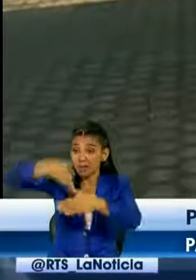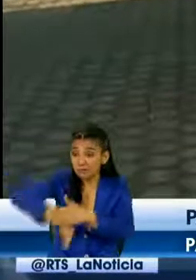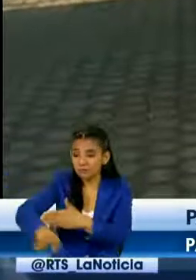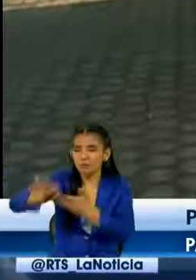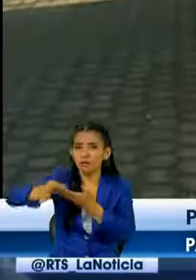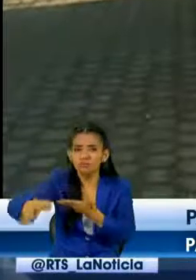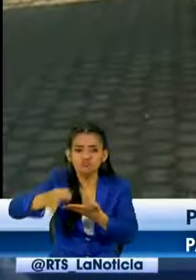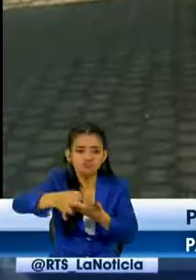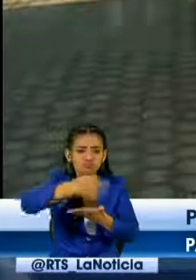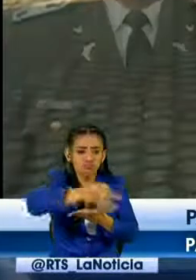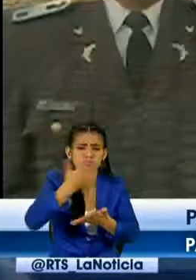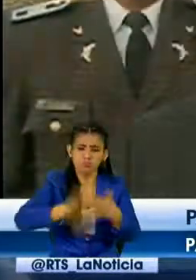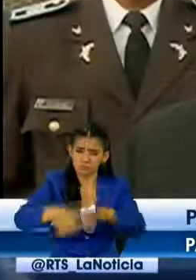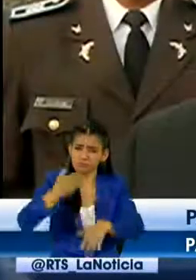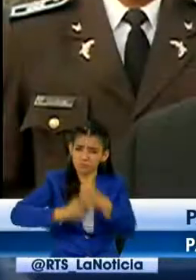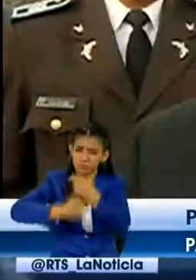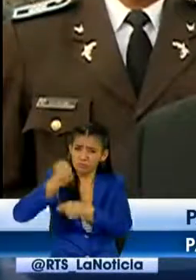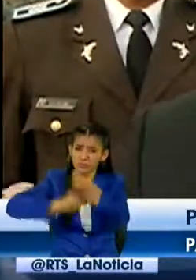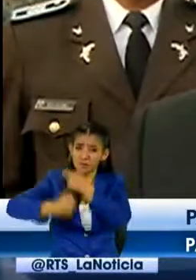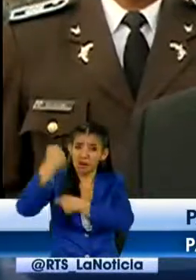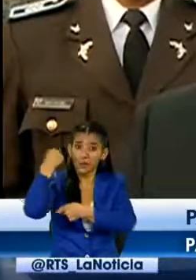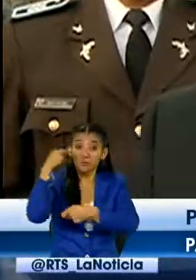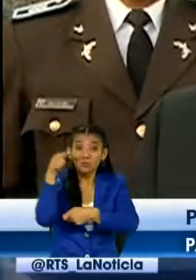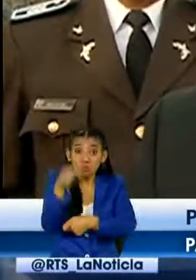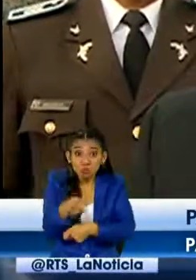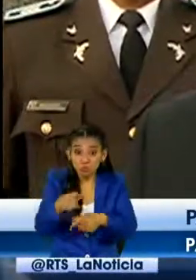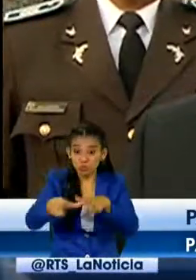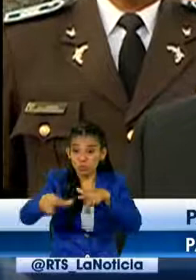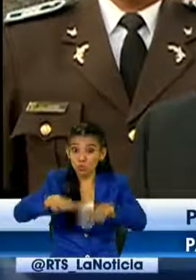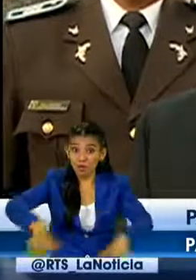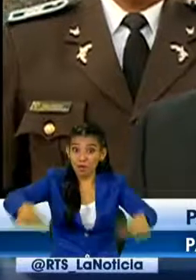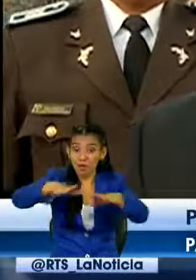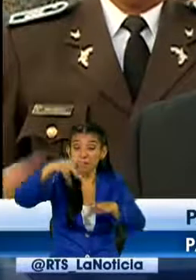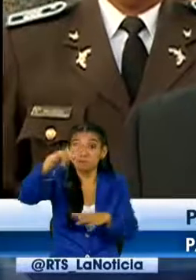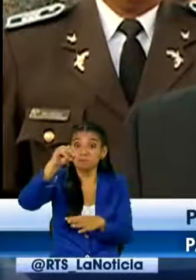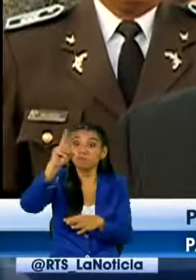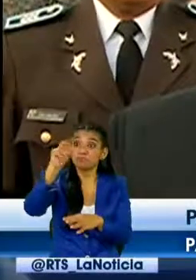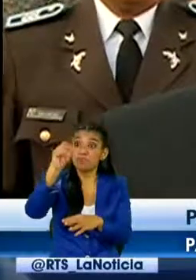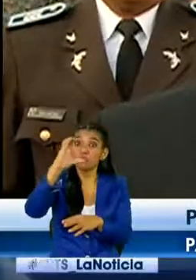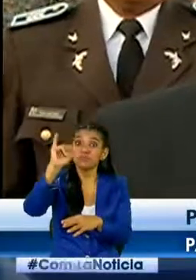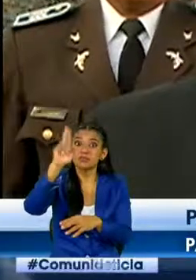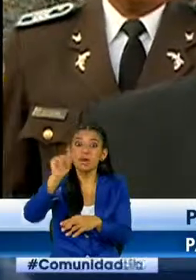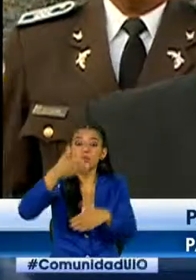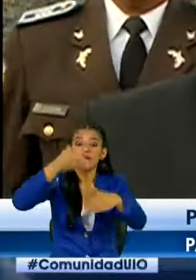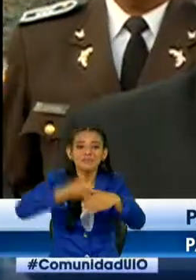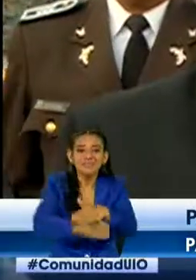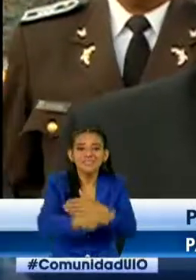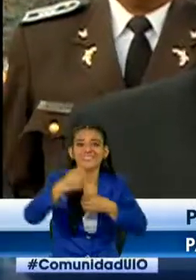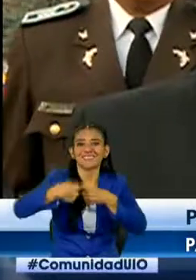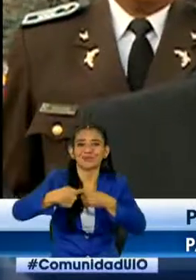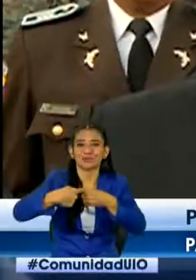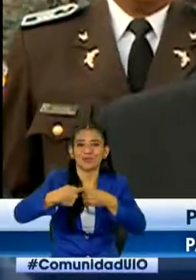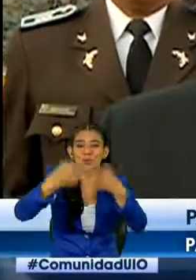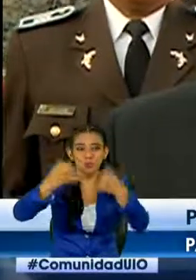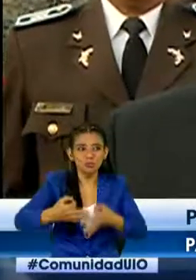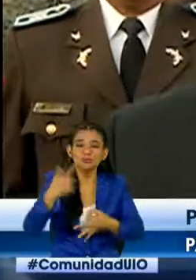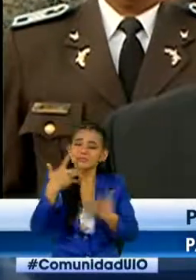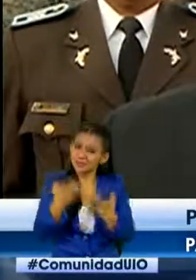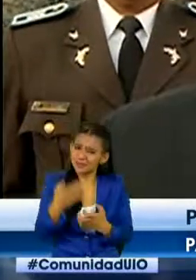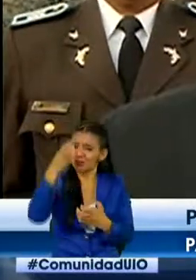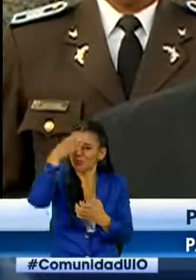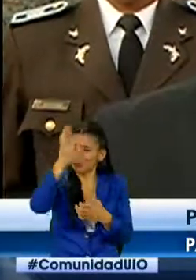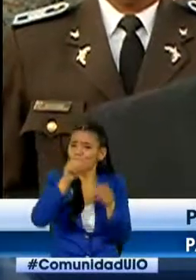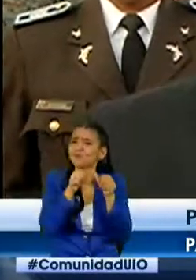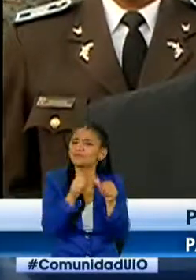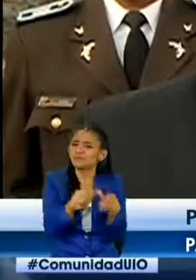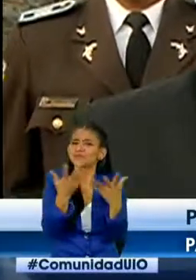cierto, hace muchos años atrás, pues esta parte de aquí de Ponciano era la entrada al pueblo de Quito. Queremos rescatar esa cultura,